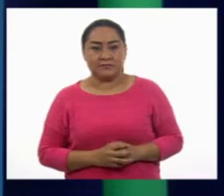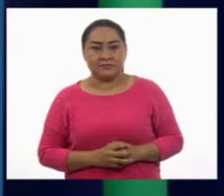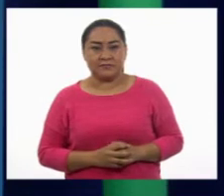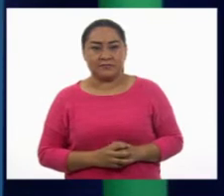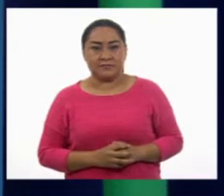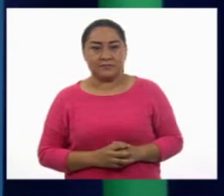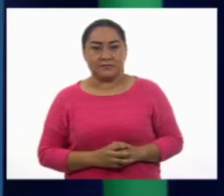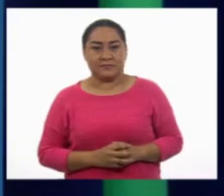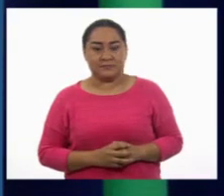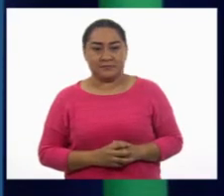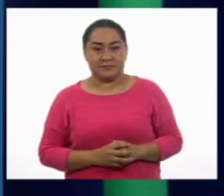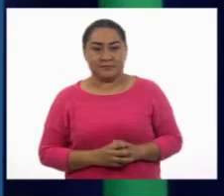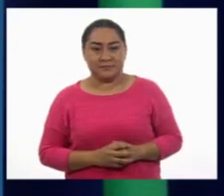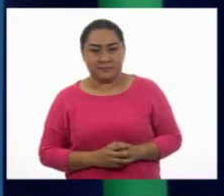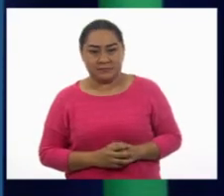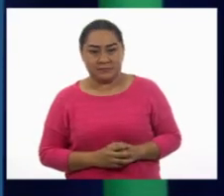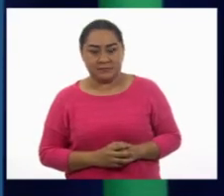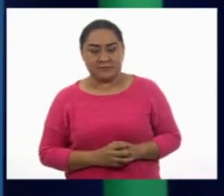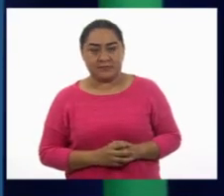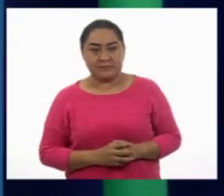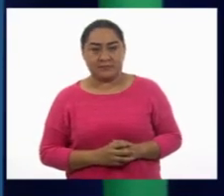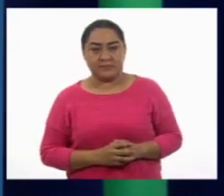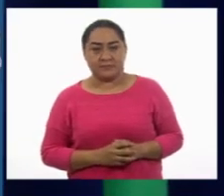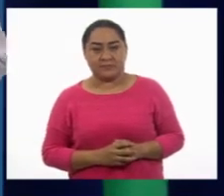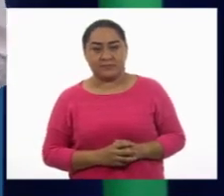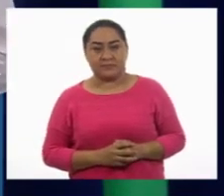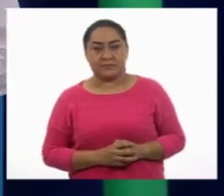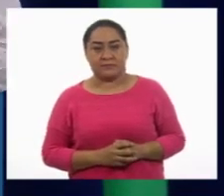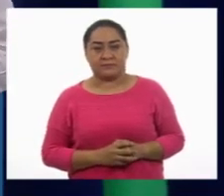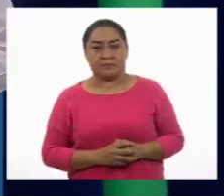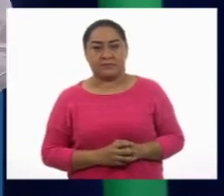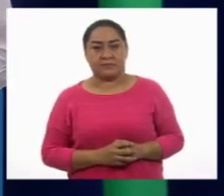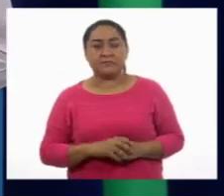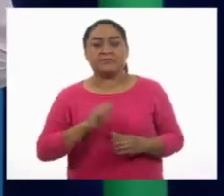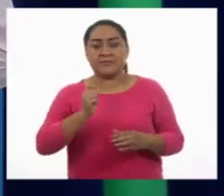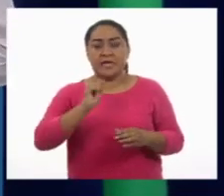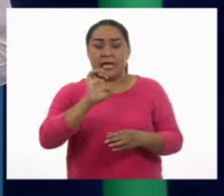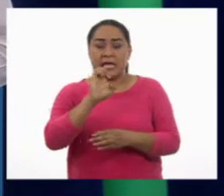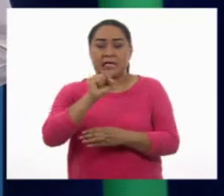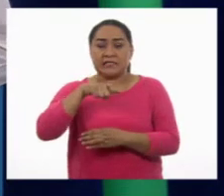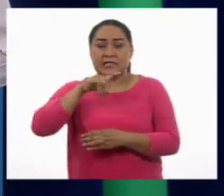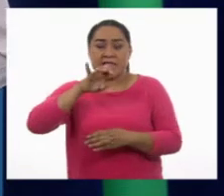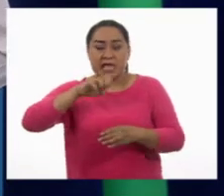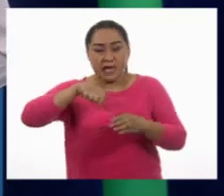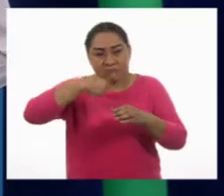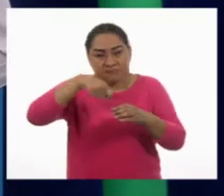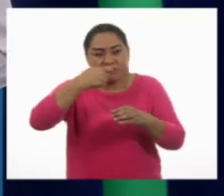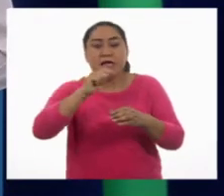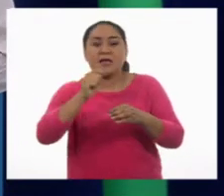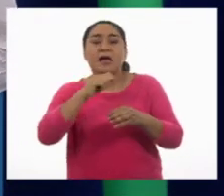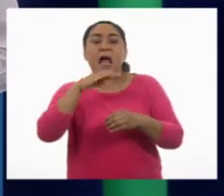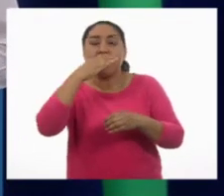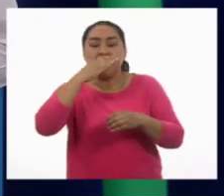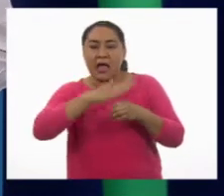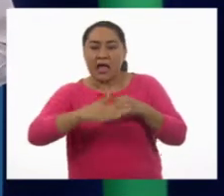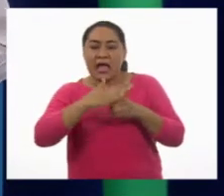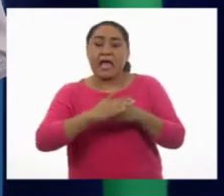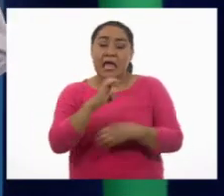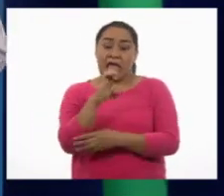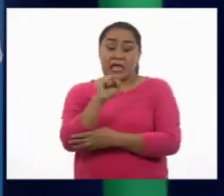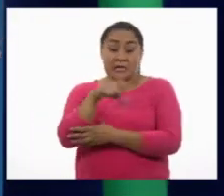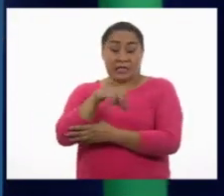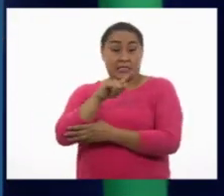Sequen Yiguanten Kati, Esquite de Nahuatl Iskil, que significa botana de maíz, Esquite de